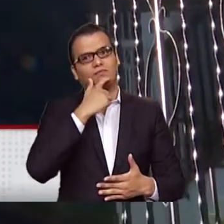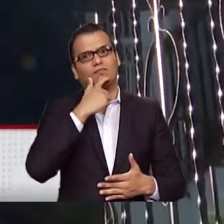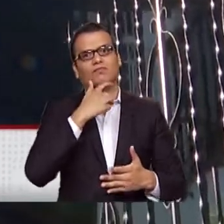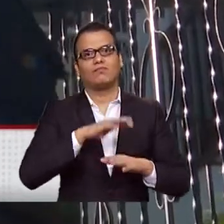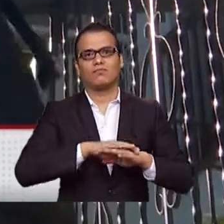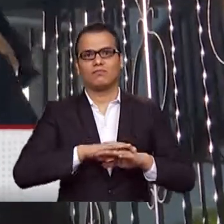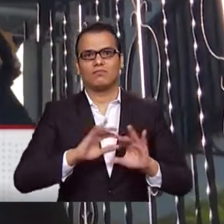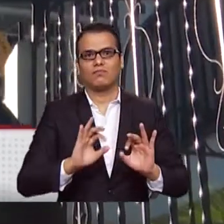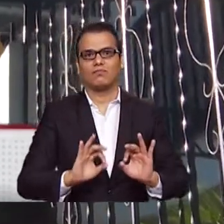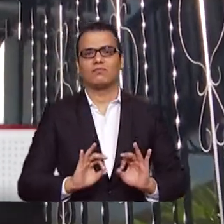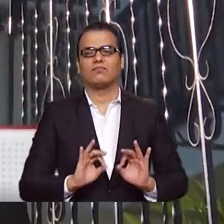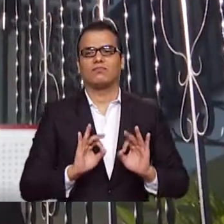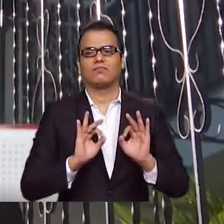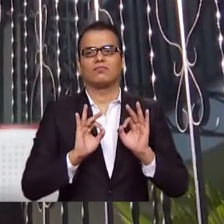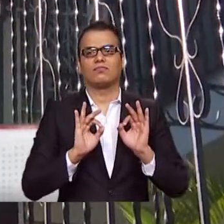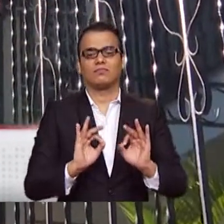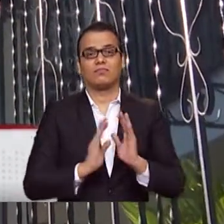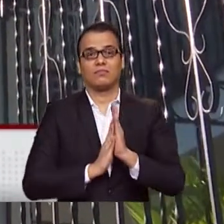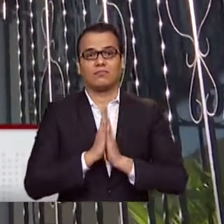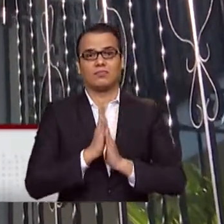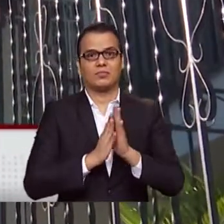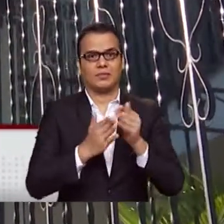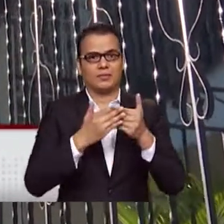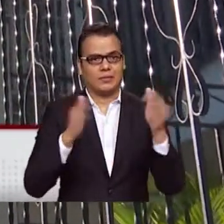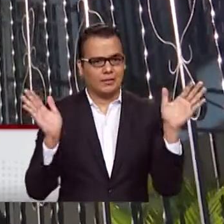confinamiento. Ella es la que llora.